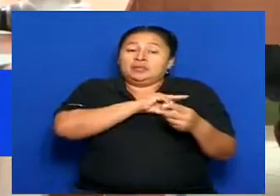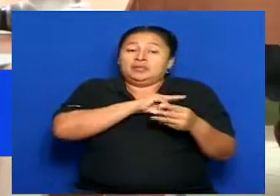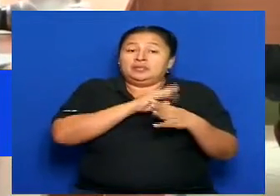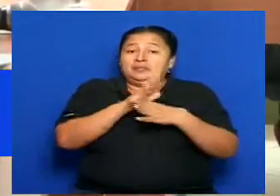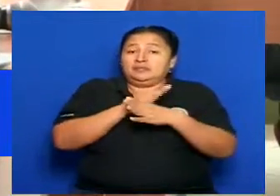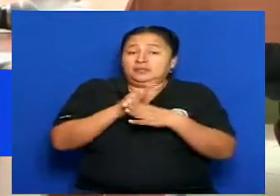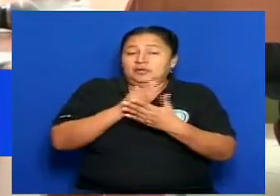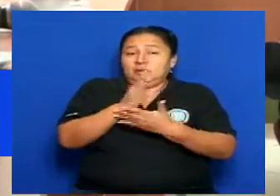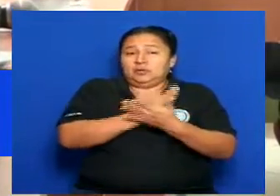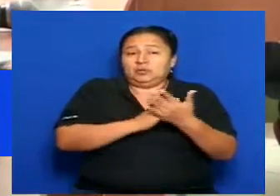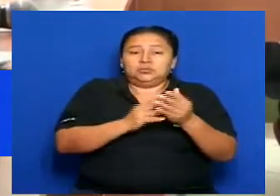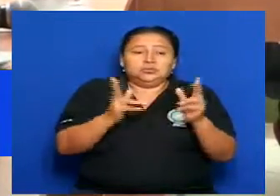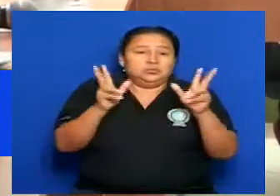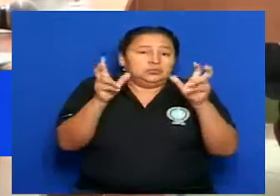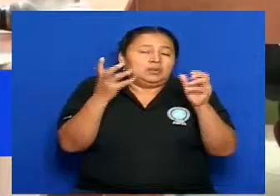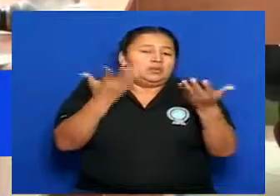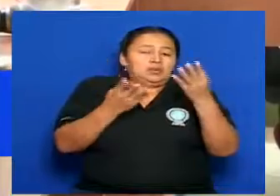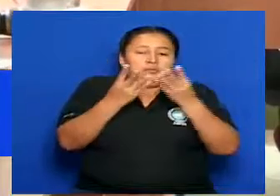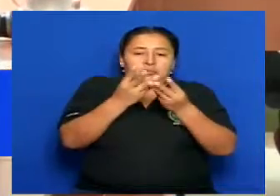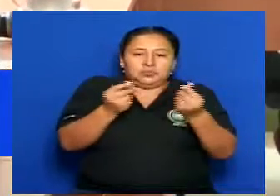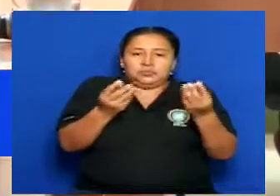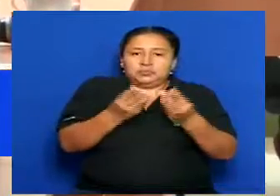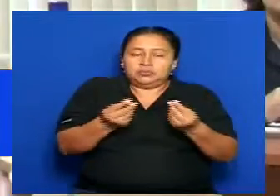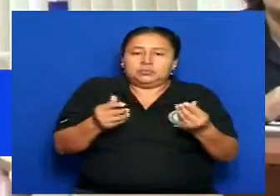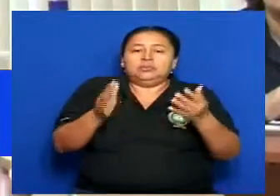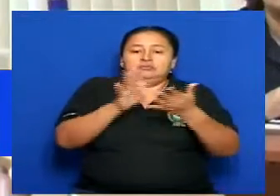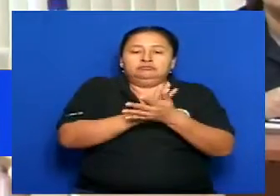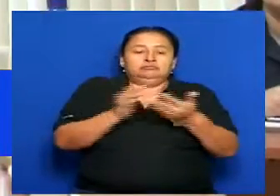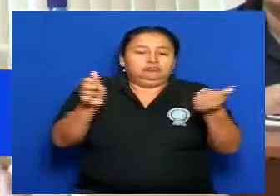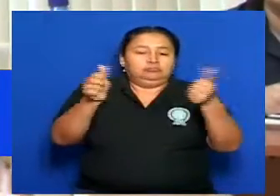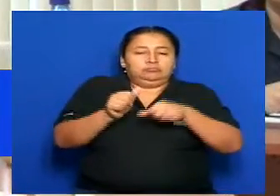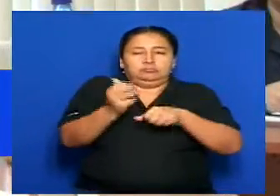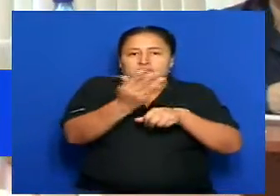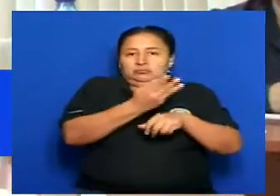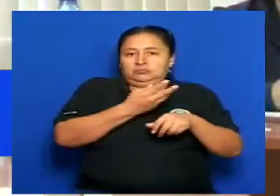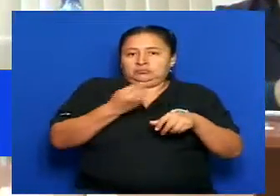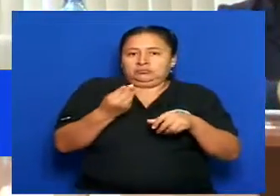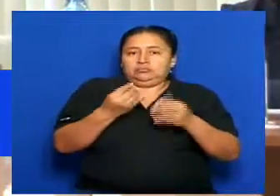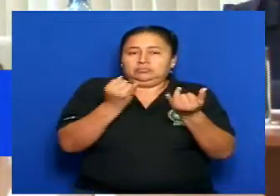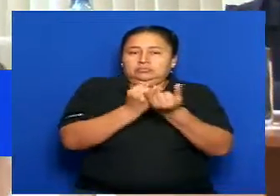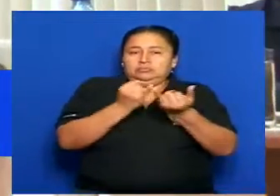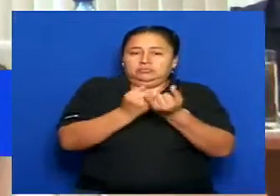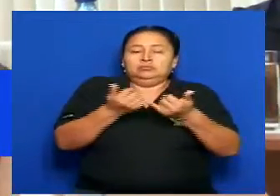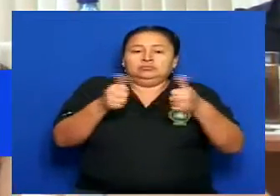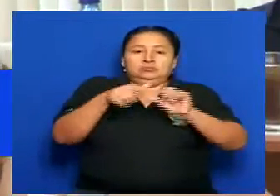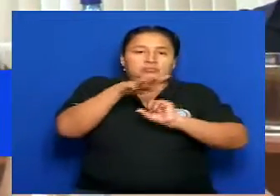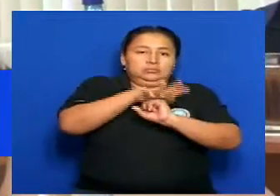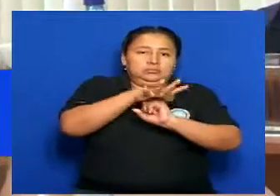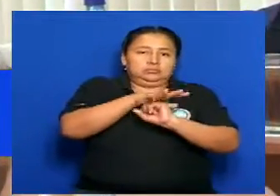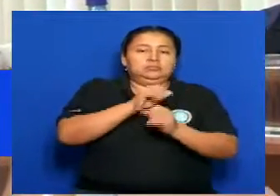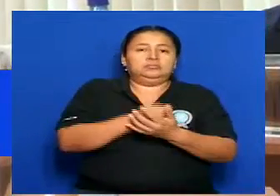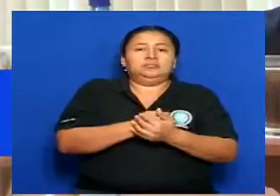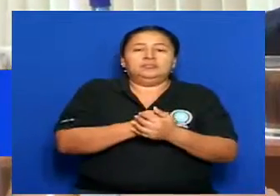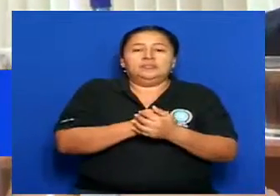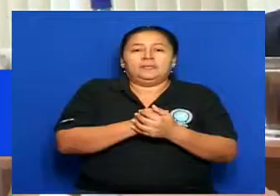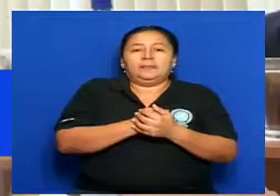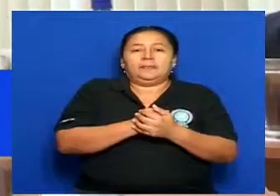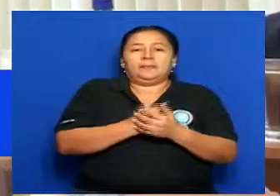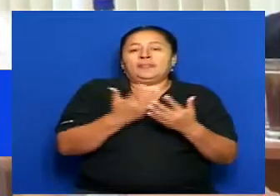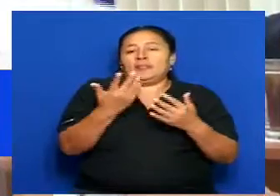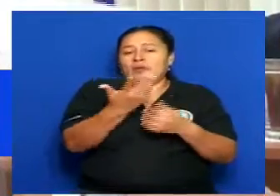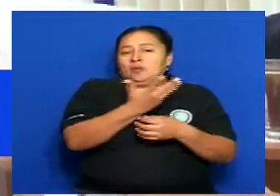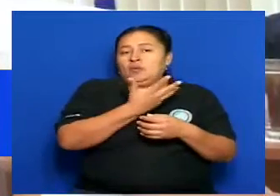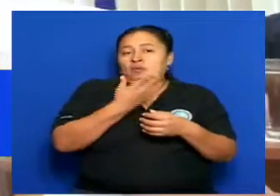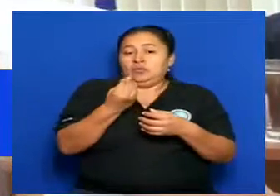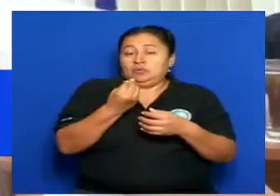algún tema agotarlo y que lo que salga ahí sea de consenso en el seno de la comisión todos